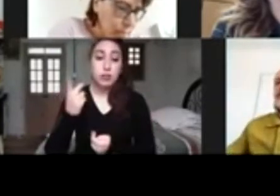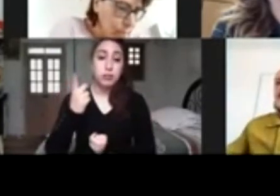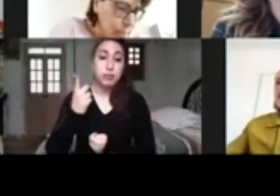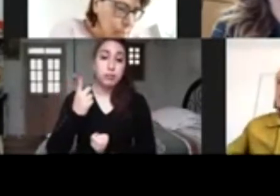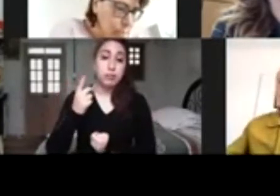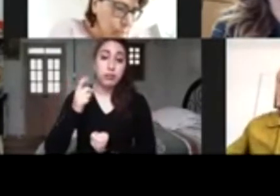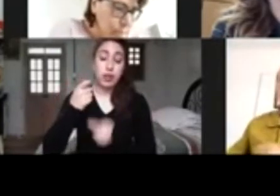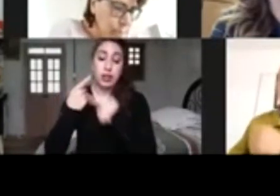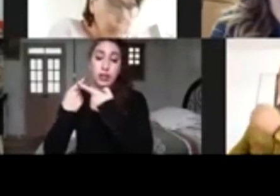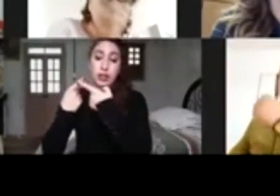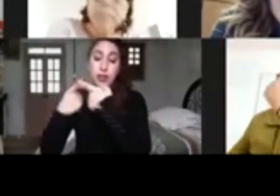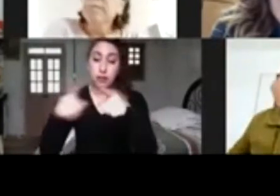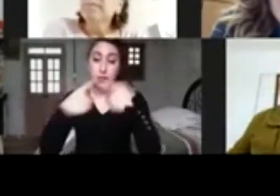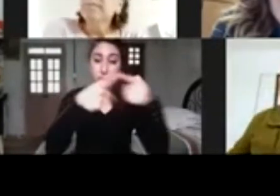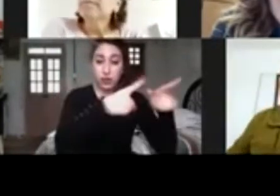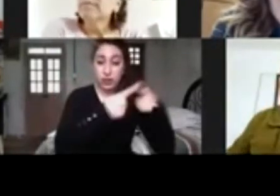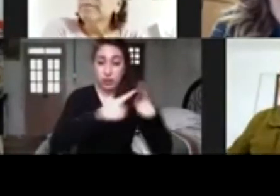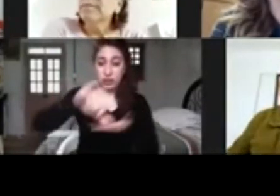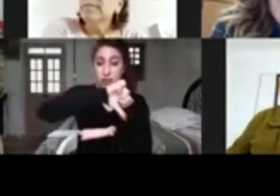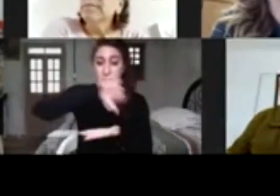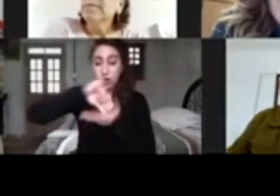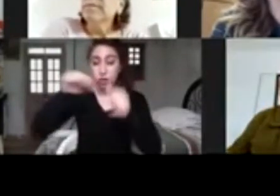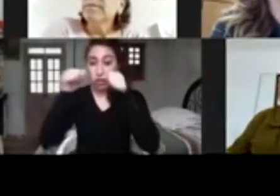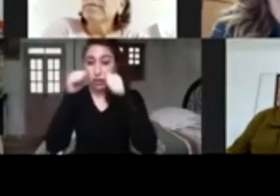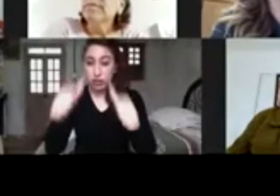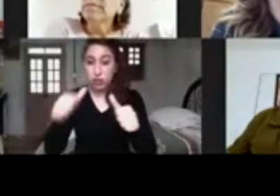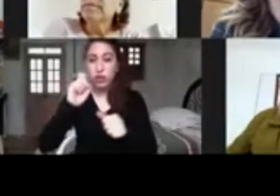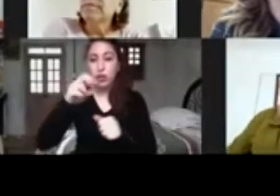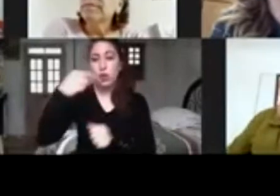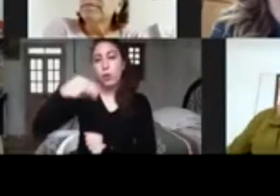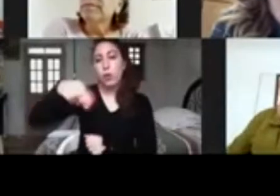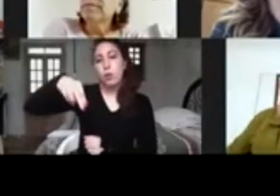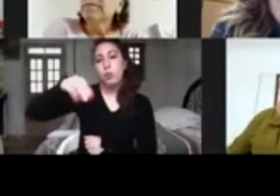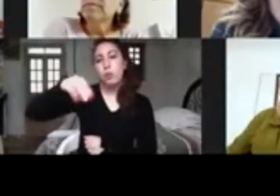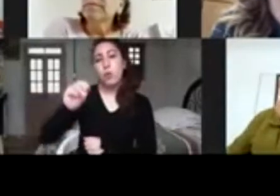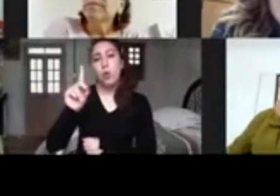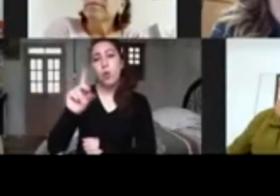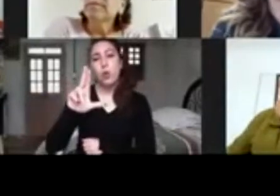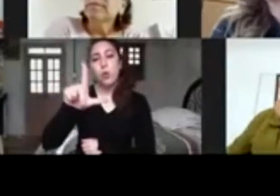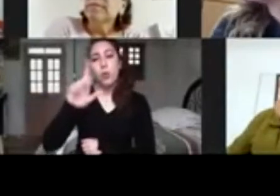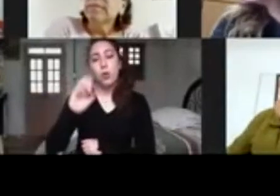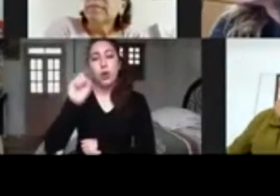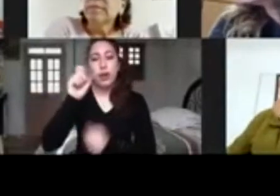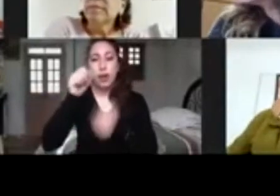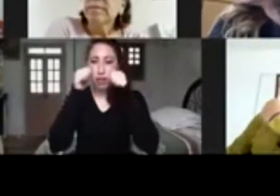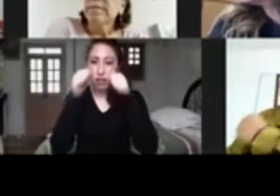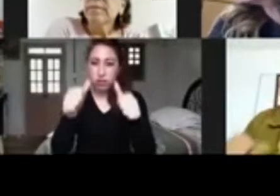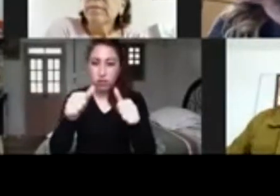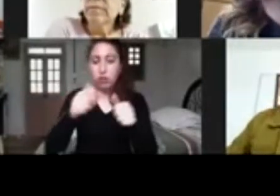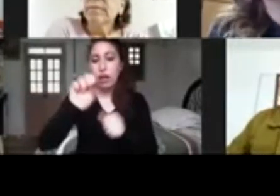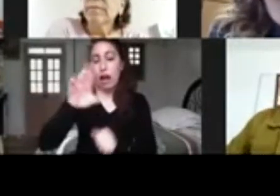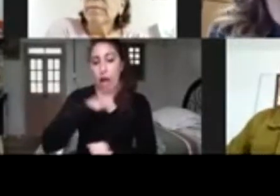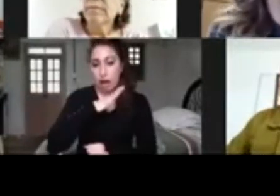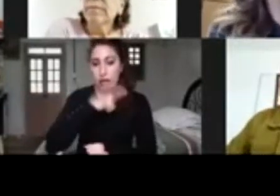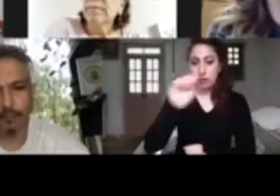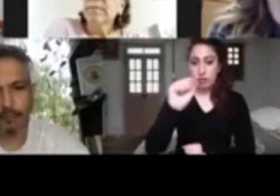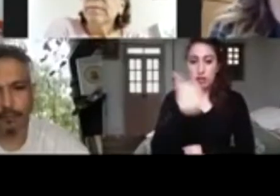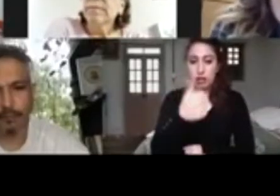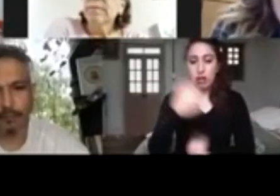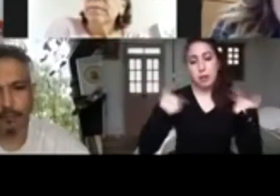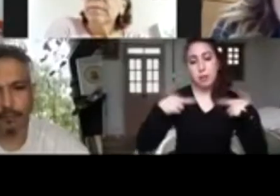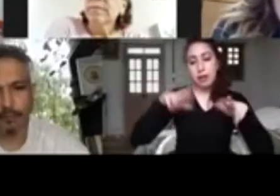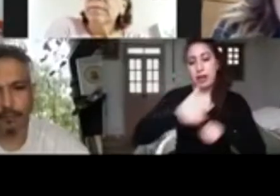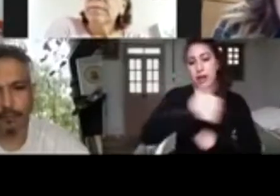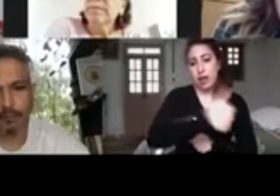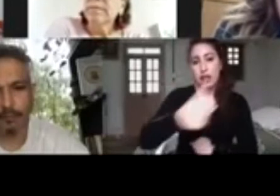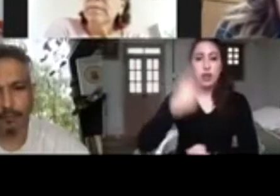gestión legislativa, módulos de atención, orientación y quejas ciudadanas de diputadas y diputados del Congreso de la Ciudad de México, permitirá